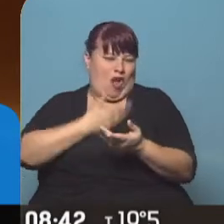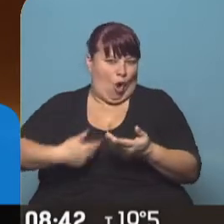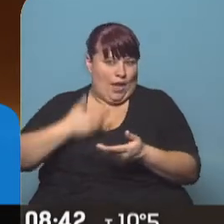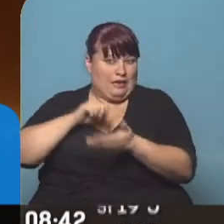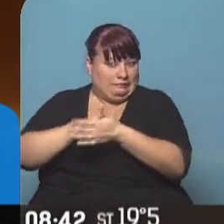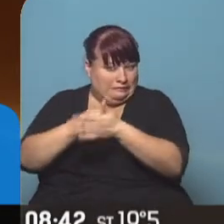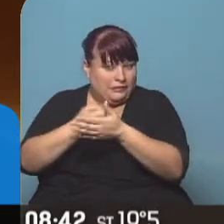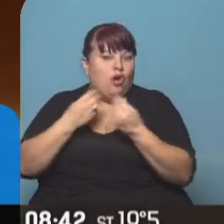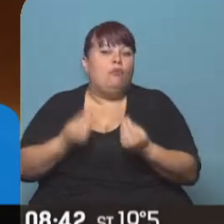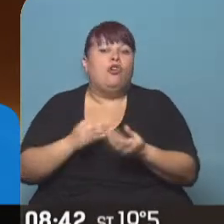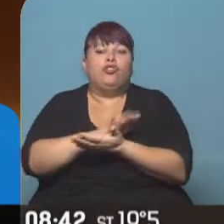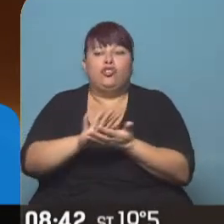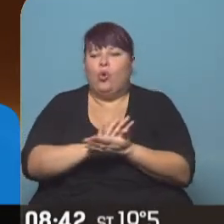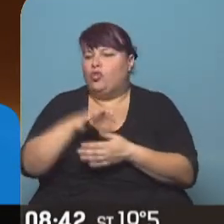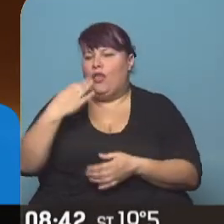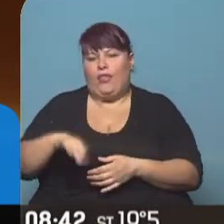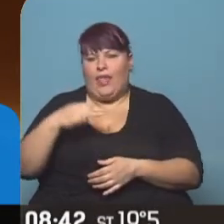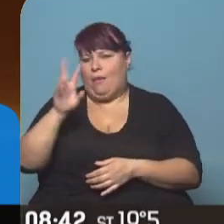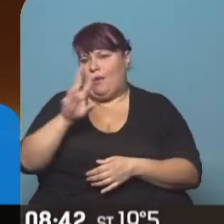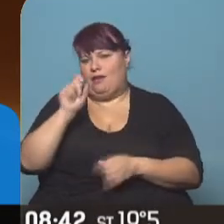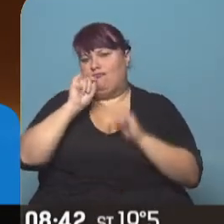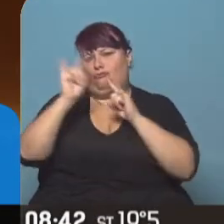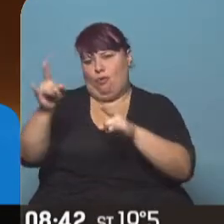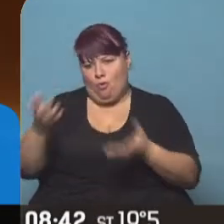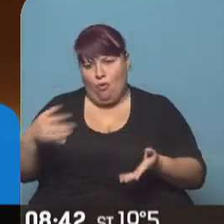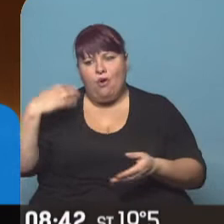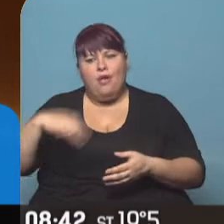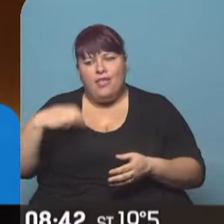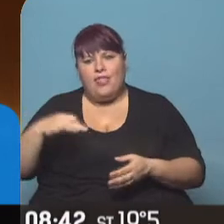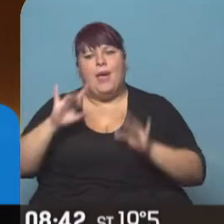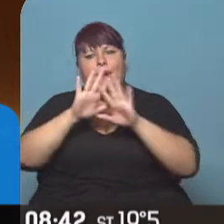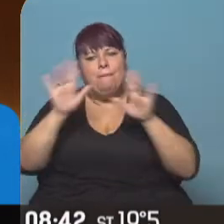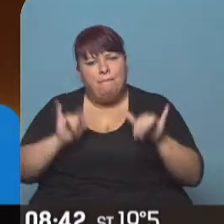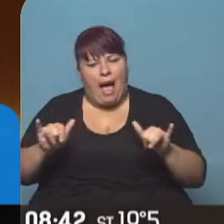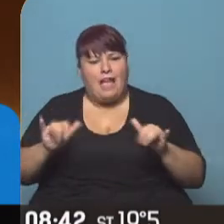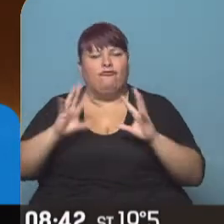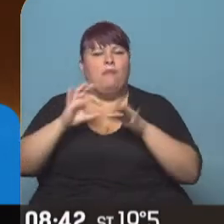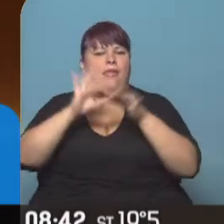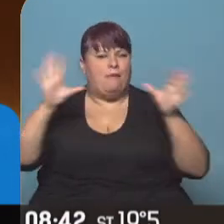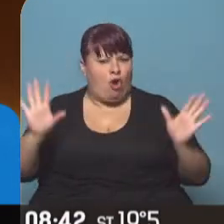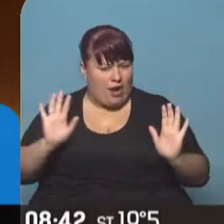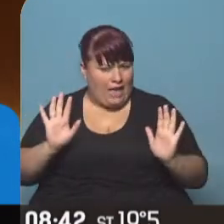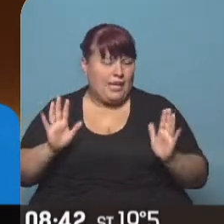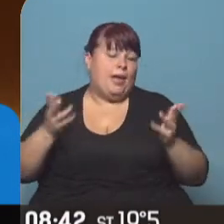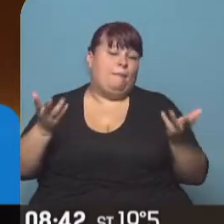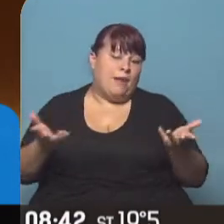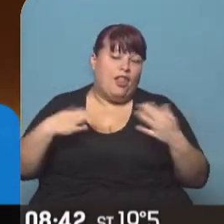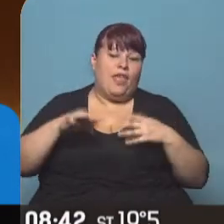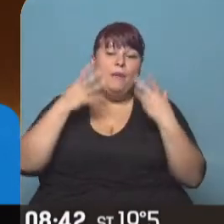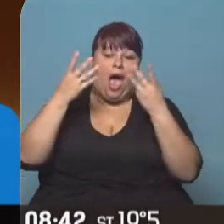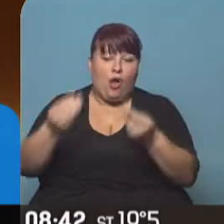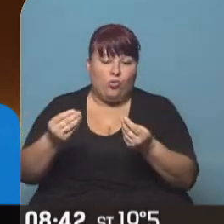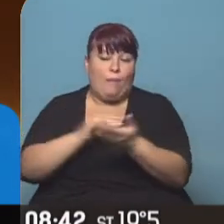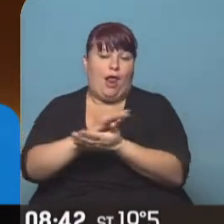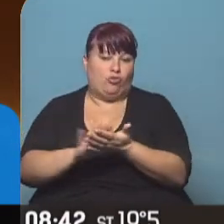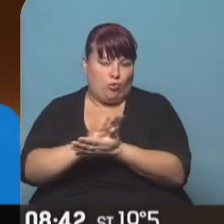porque la solución tiene que venir de venezuela tiene que venir por la paz por la vía democrática pero bueno hay que ayudar a que llegue